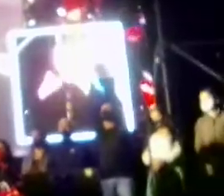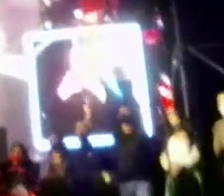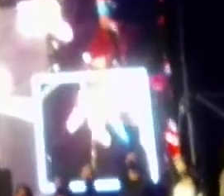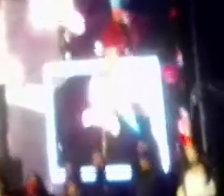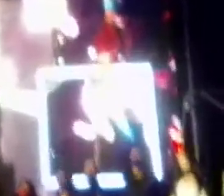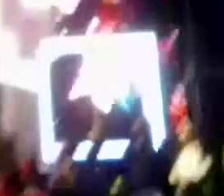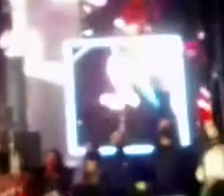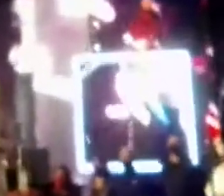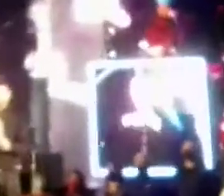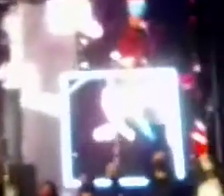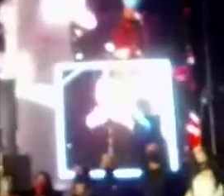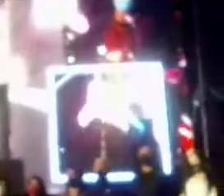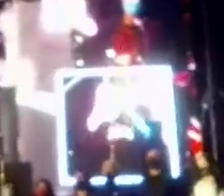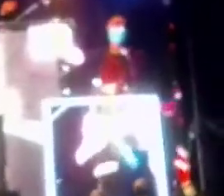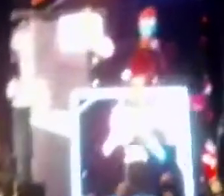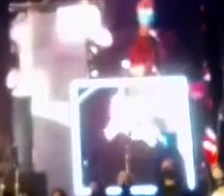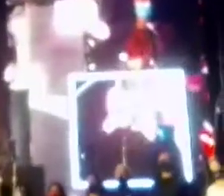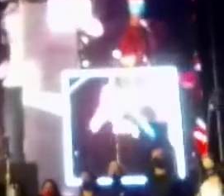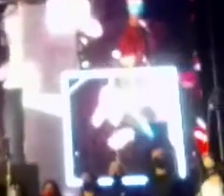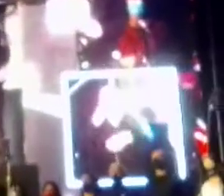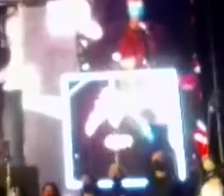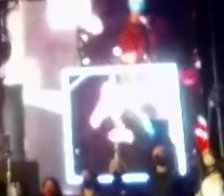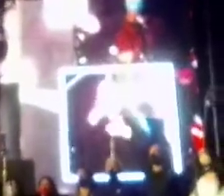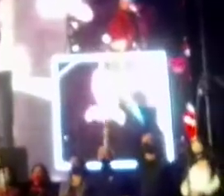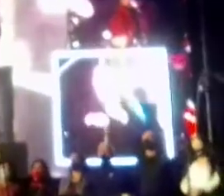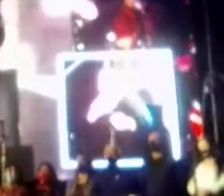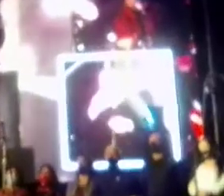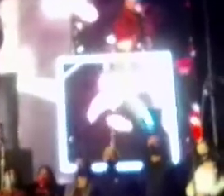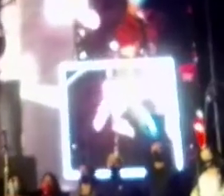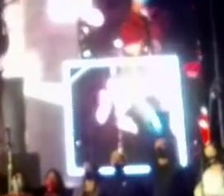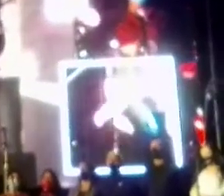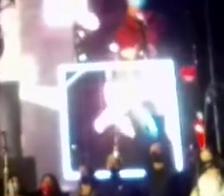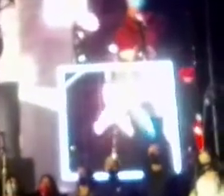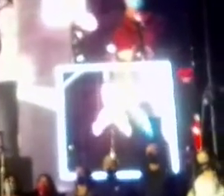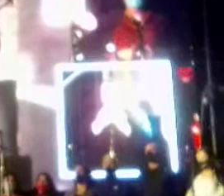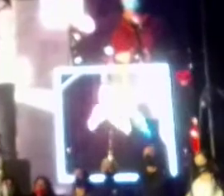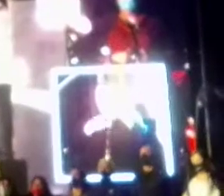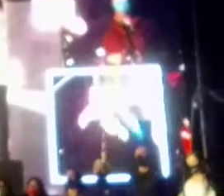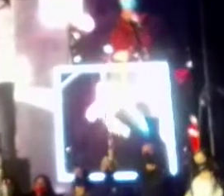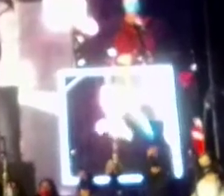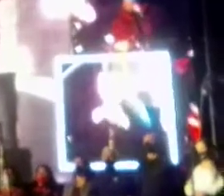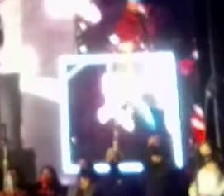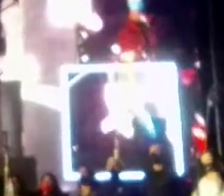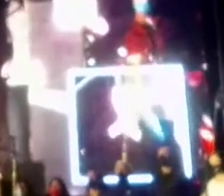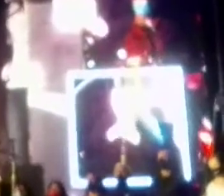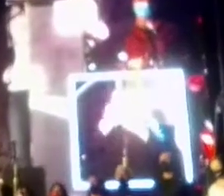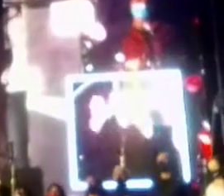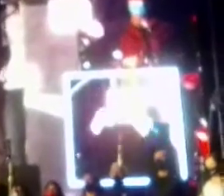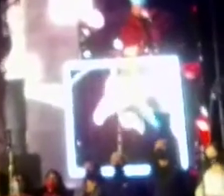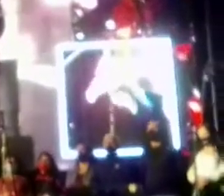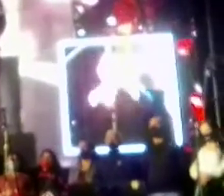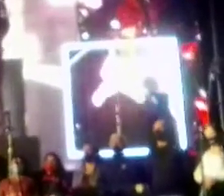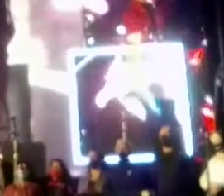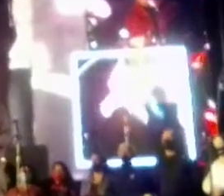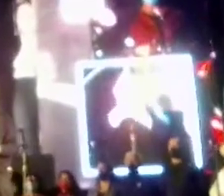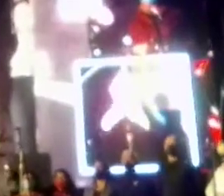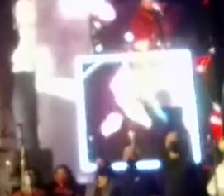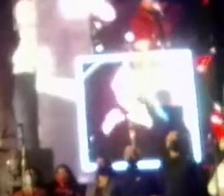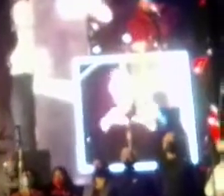recolectando casi 800.000 firmas, 30% del padrón electoral para convocar al referéndum.